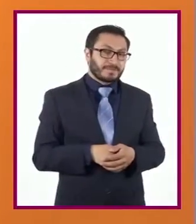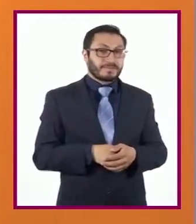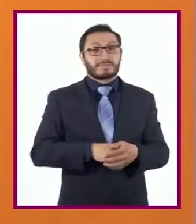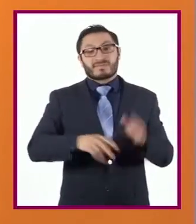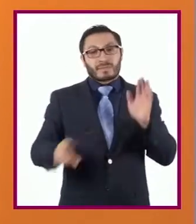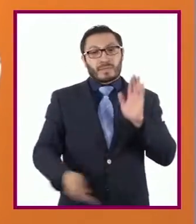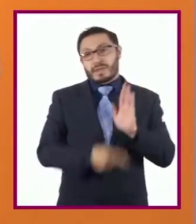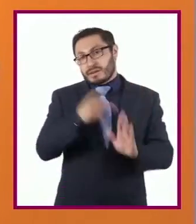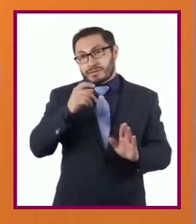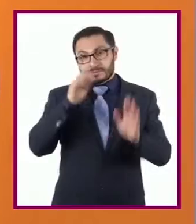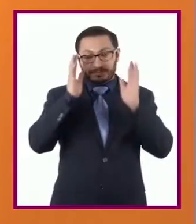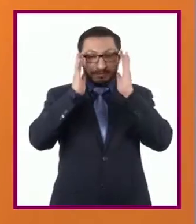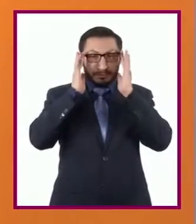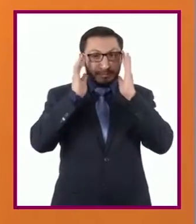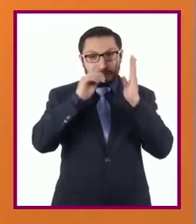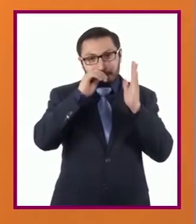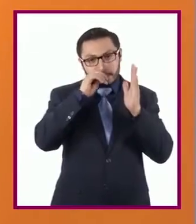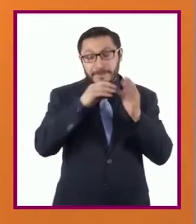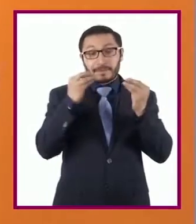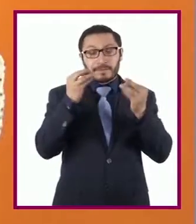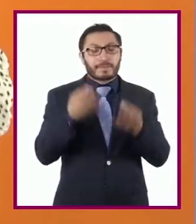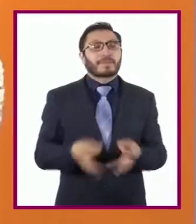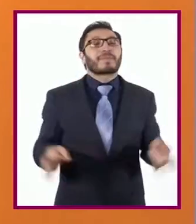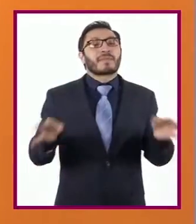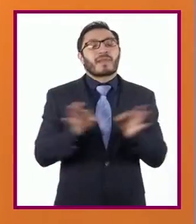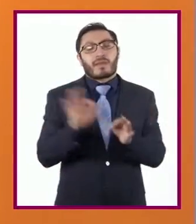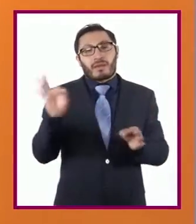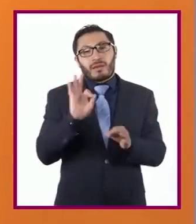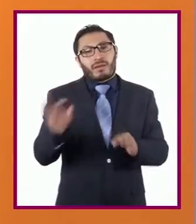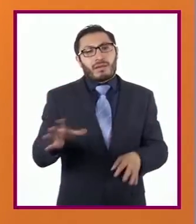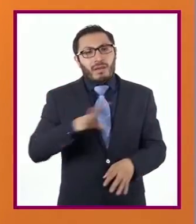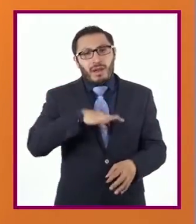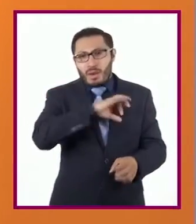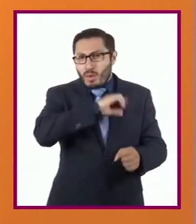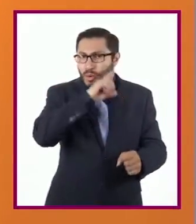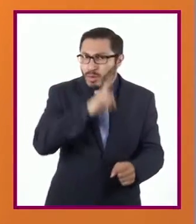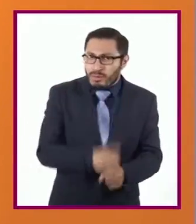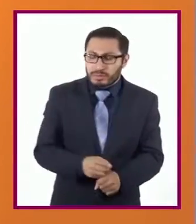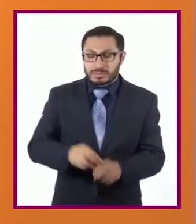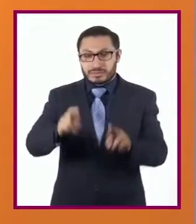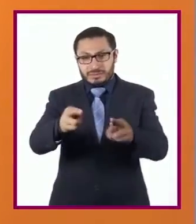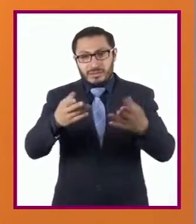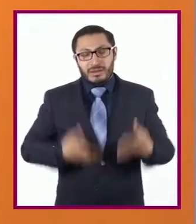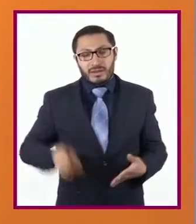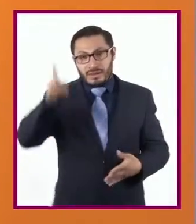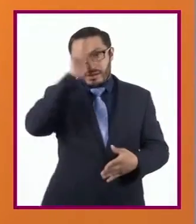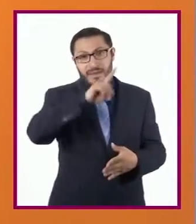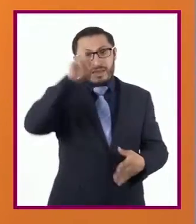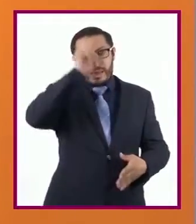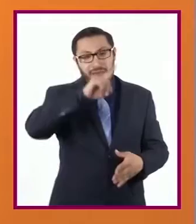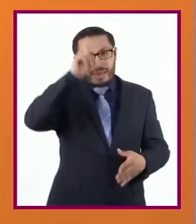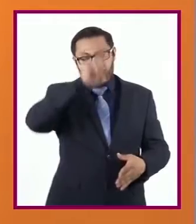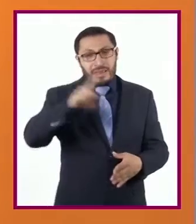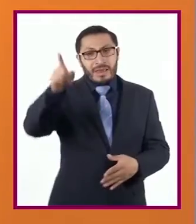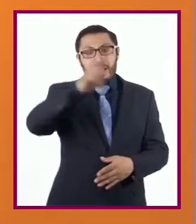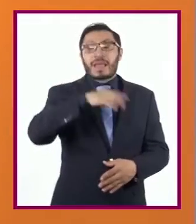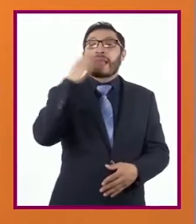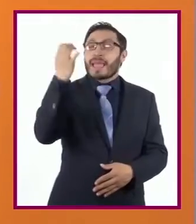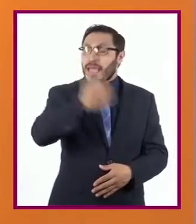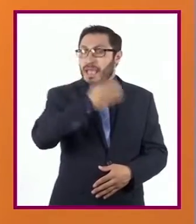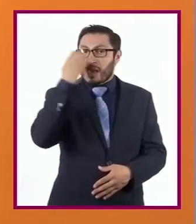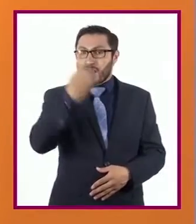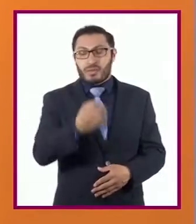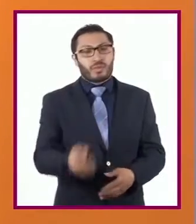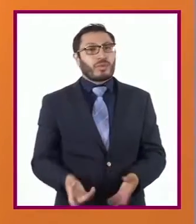repito otra vez que es importante que si tenemos la oportunidad de recibir la asesoría vocacional en la escuela,